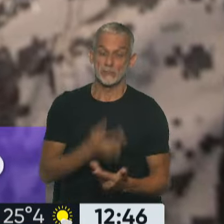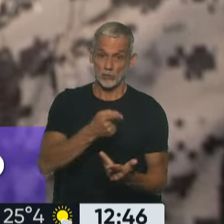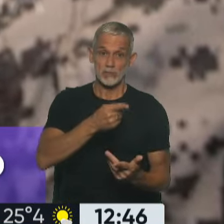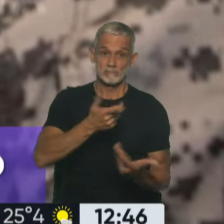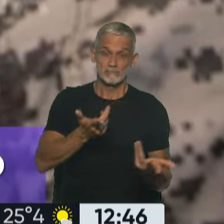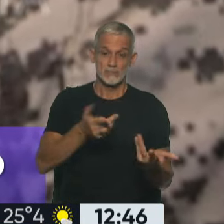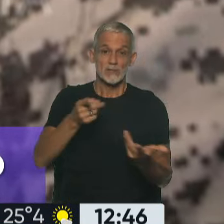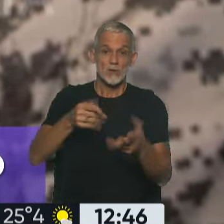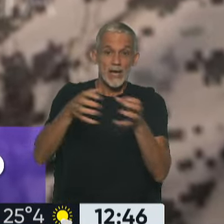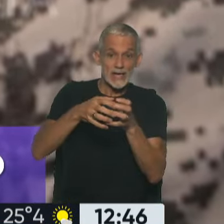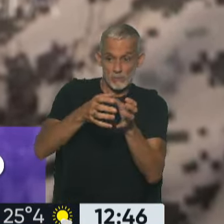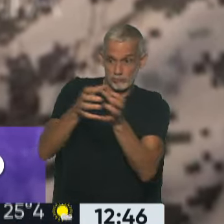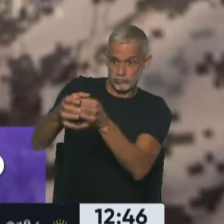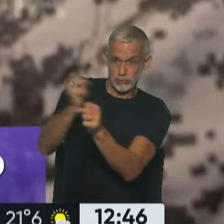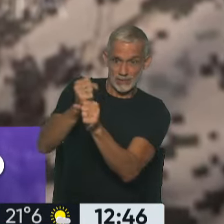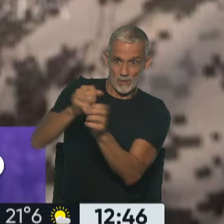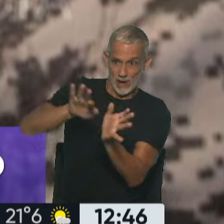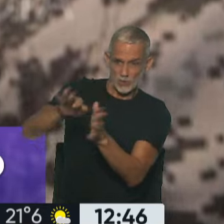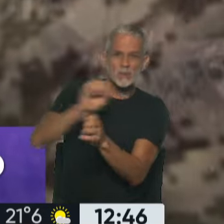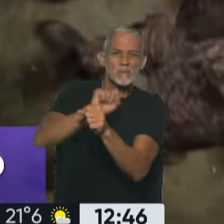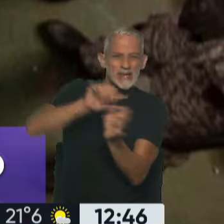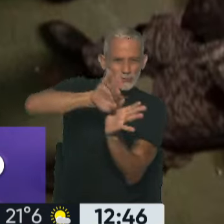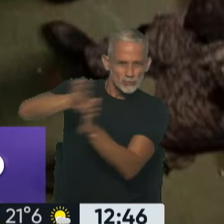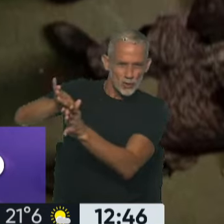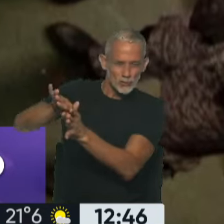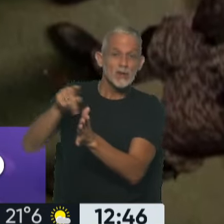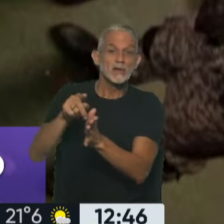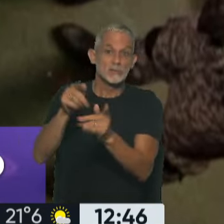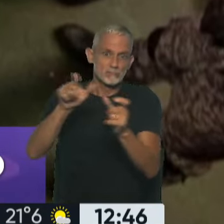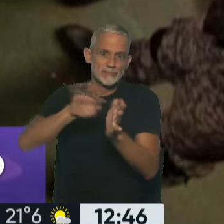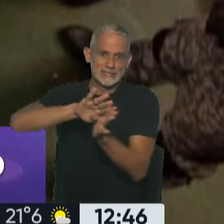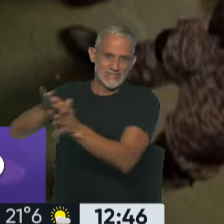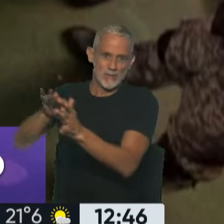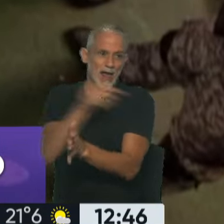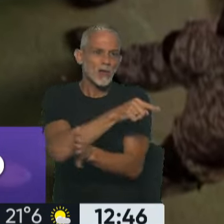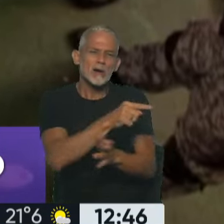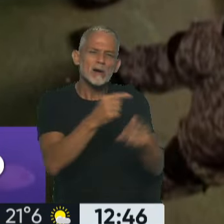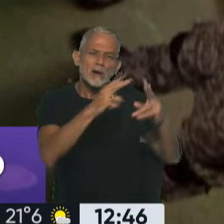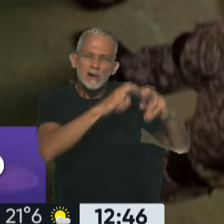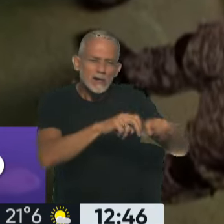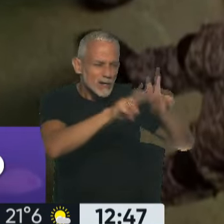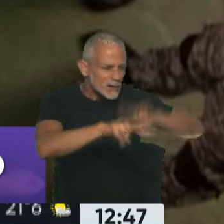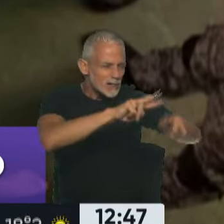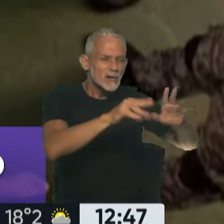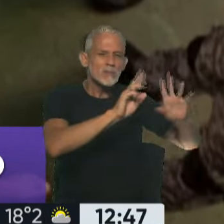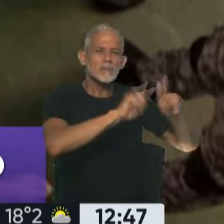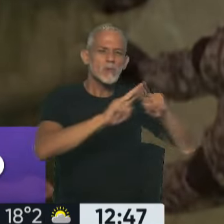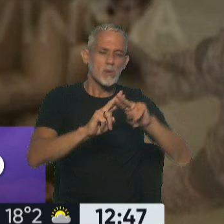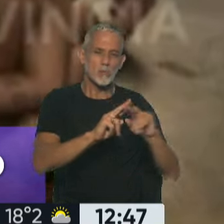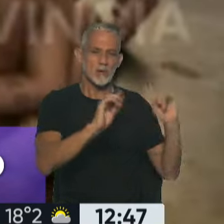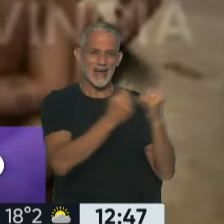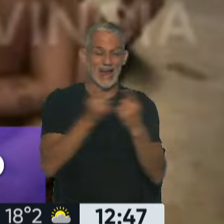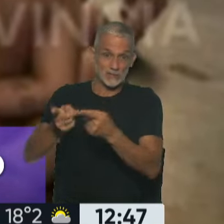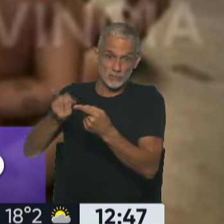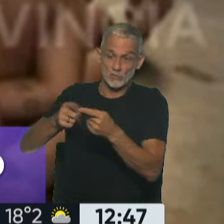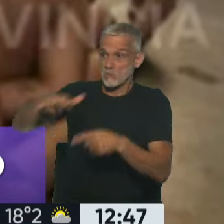que los equipos estén trabajando allí y los internos separados de ellos. Lo que se ve en las imágenes son los internos en